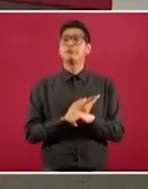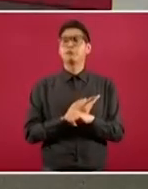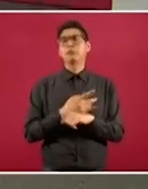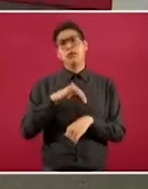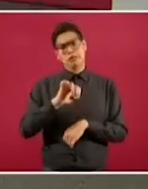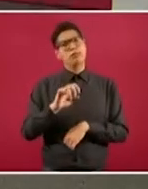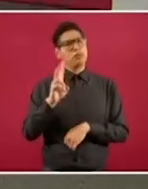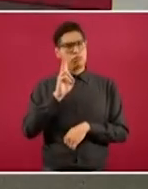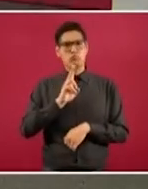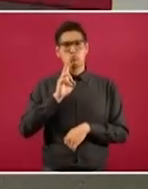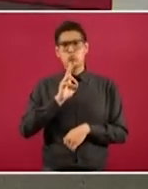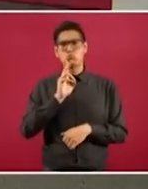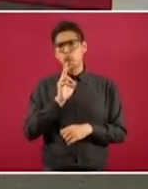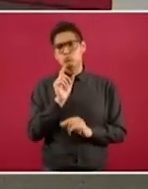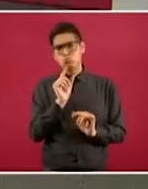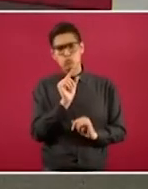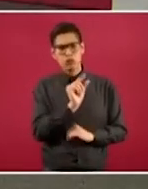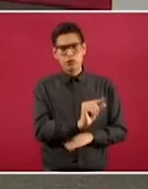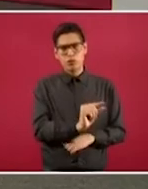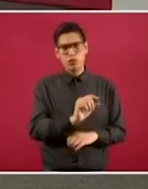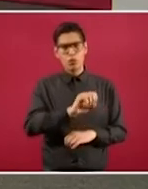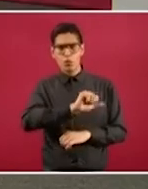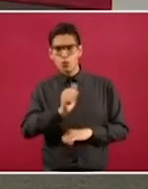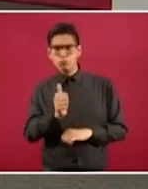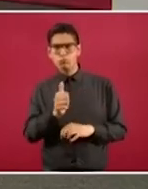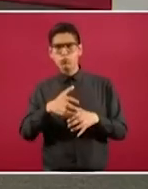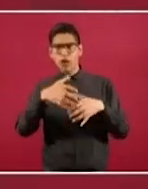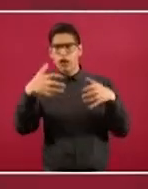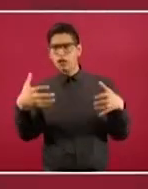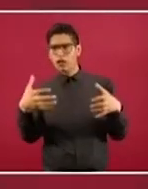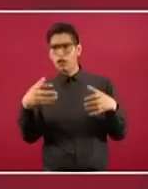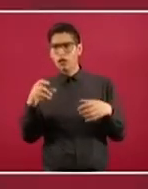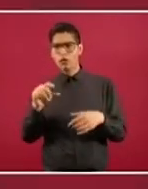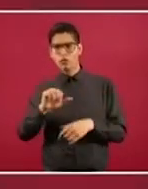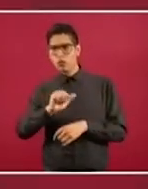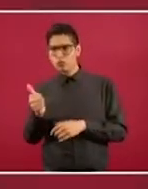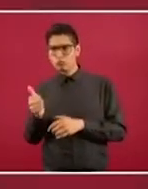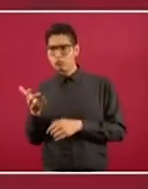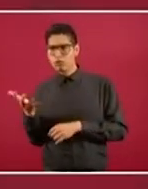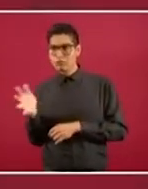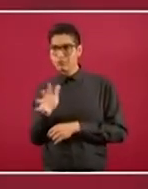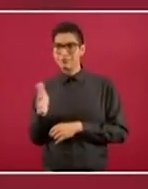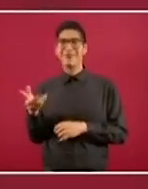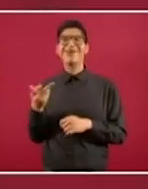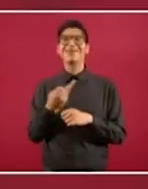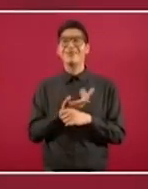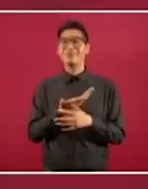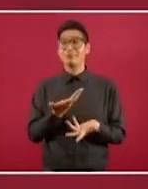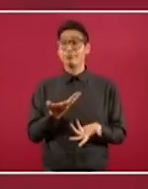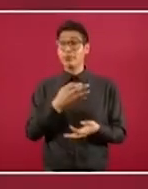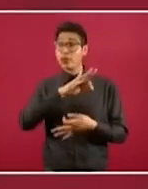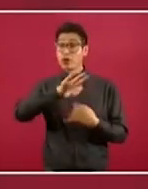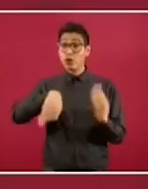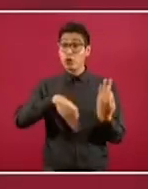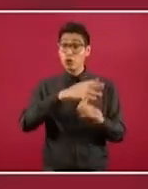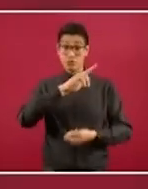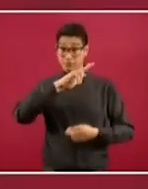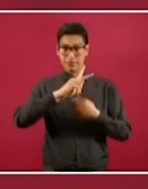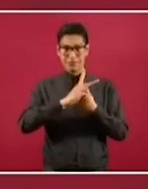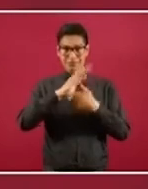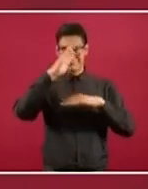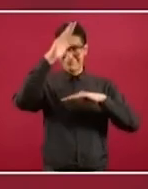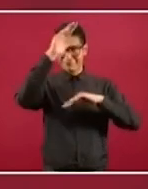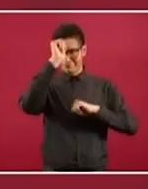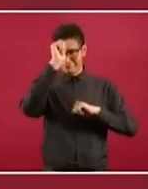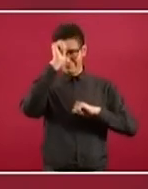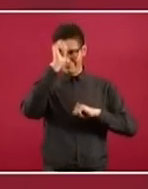baja, moderada o alta. Yo creo que lo que coincide en todos los países que han